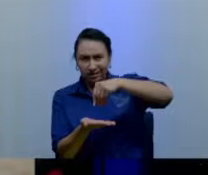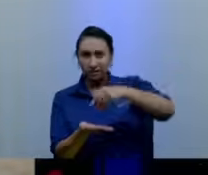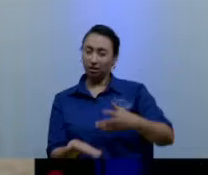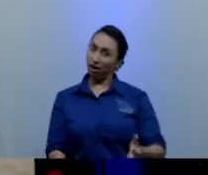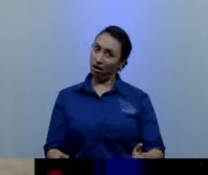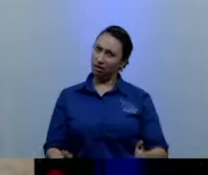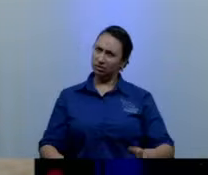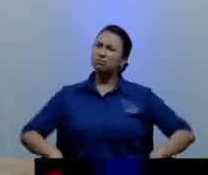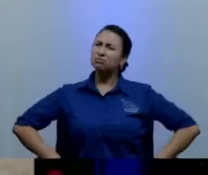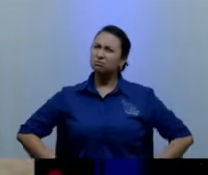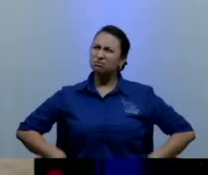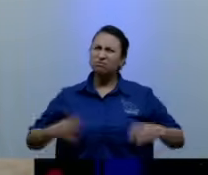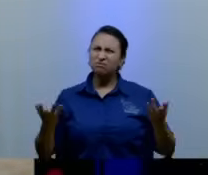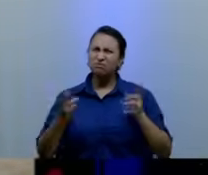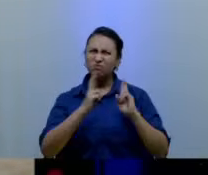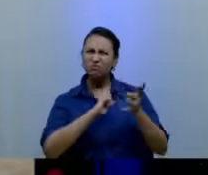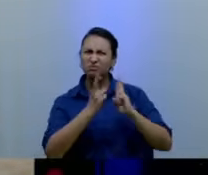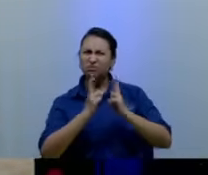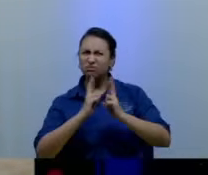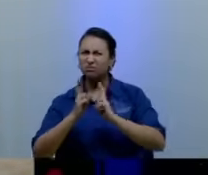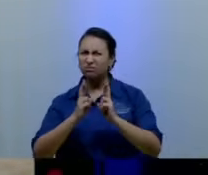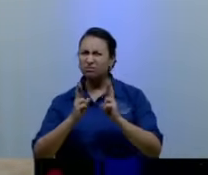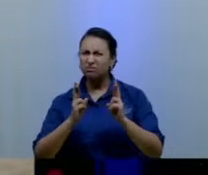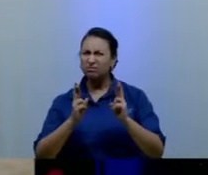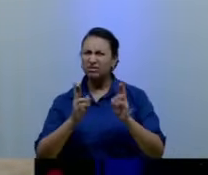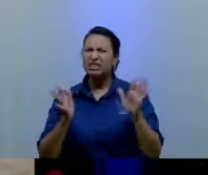Entonces, ¿cómo lo relaciono?